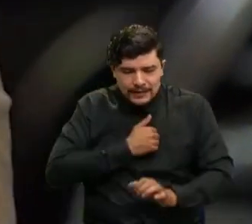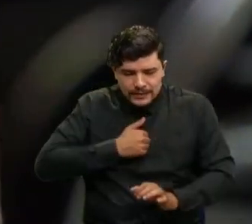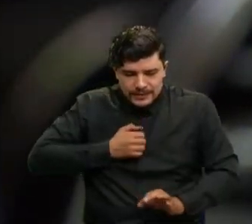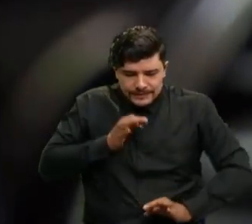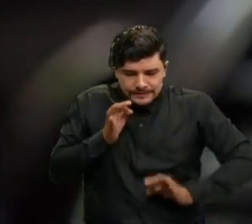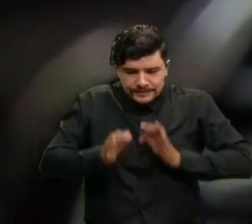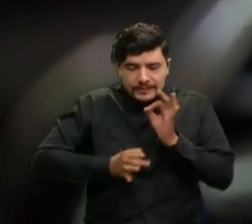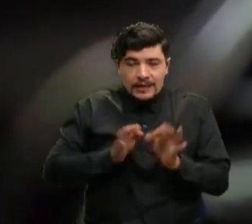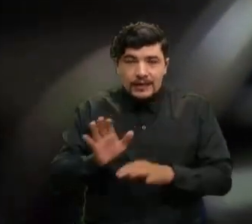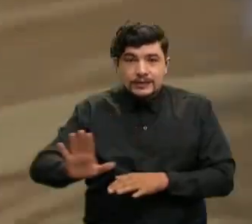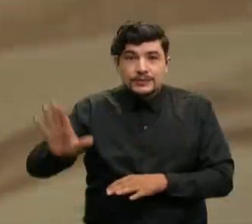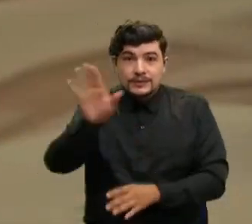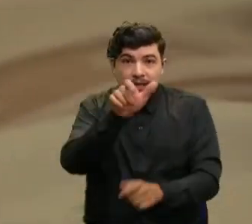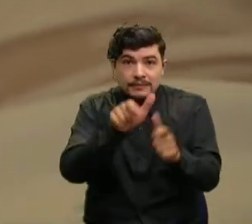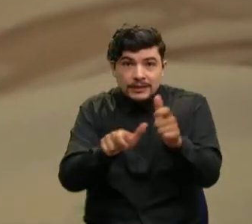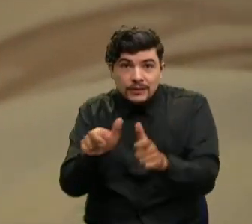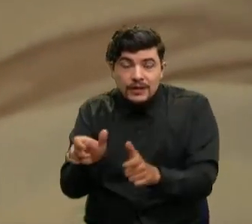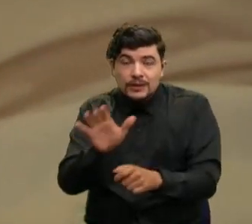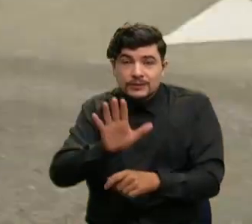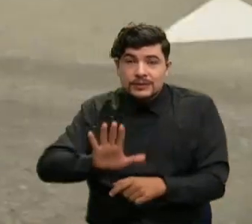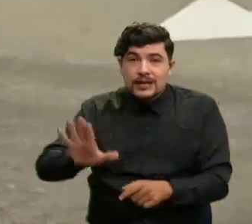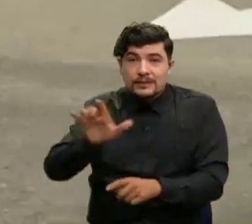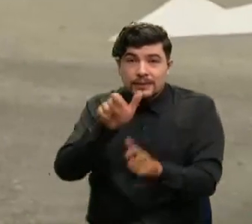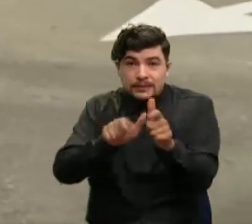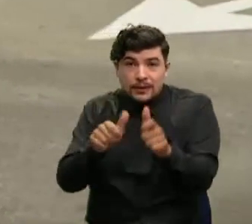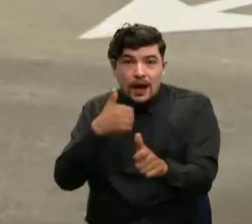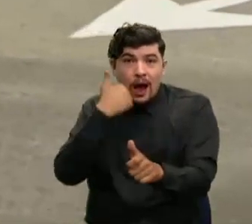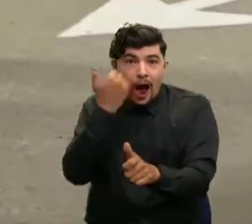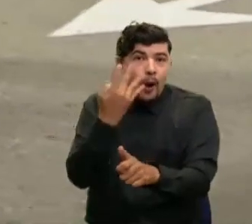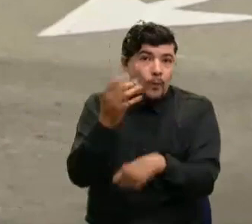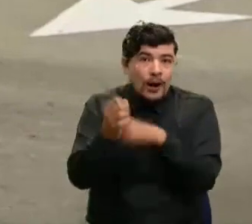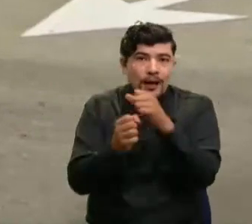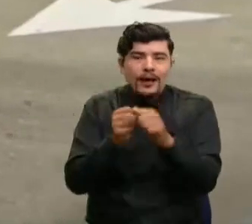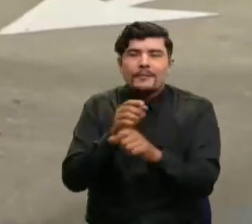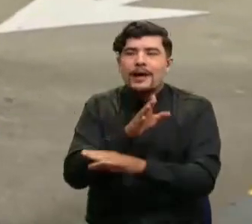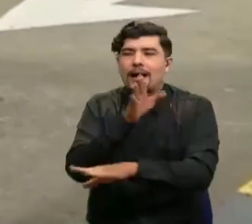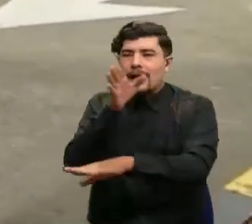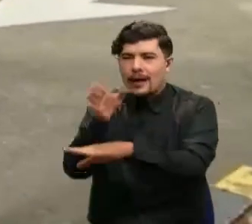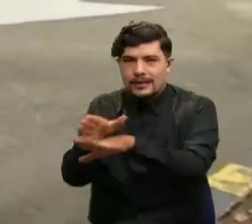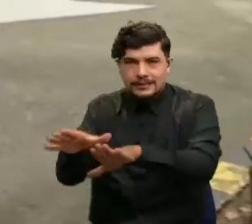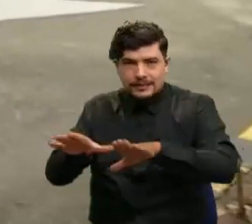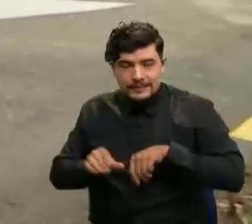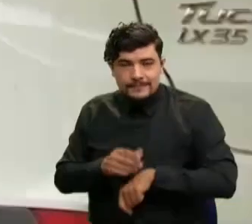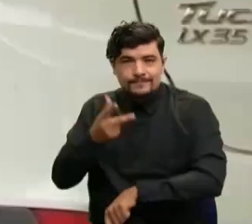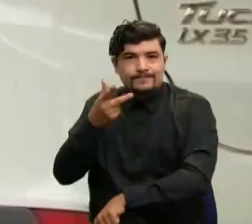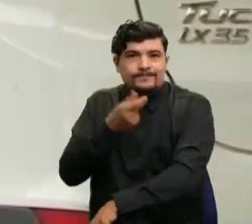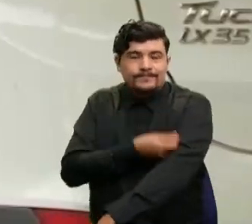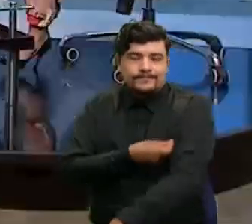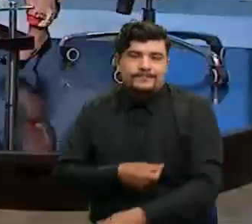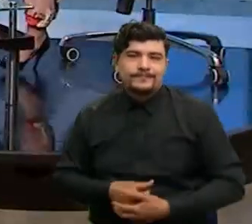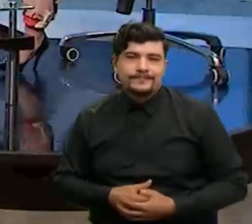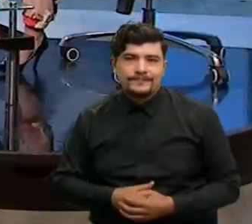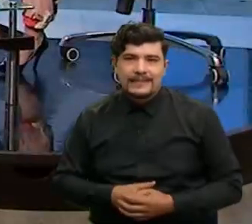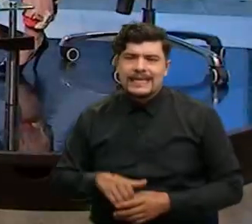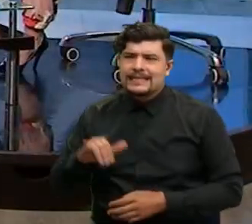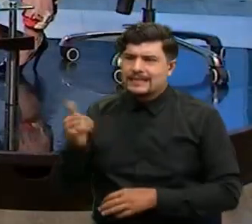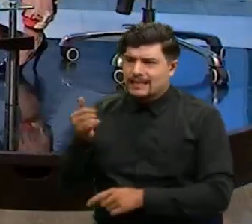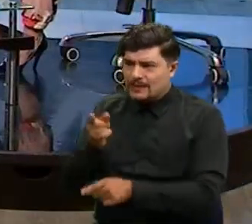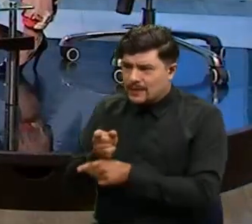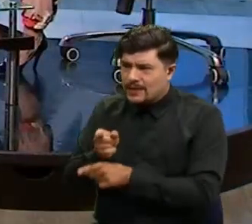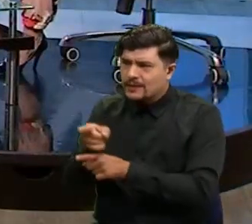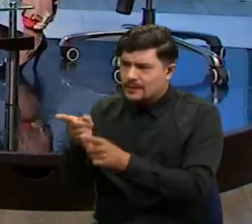masivamente a los puestos de vacunación según el llamado de nuestras autoridades. Y de ese importante tema del autocuidado que usted menciona,